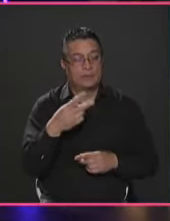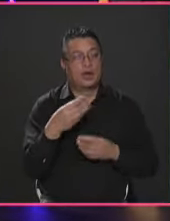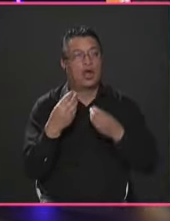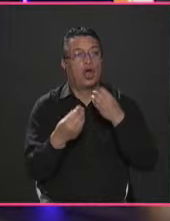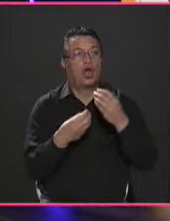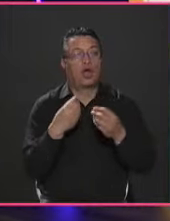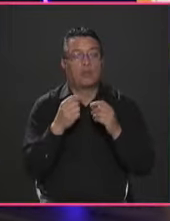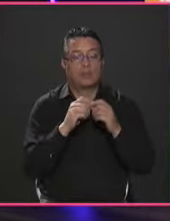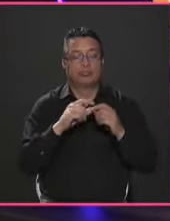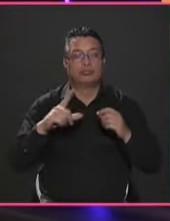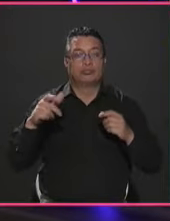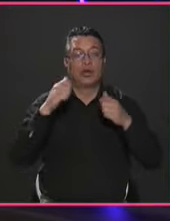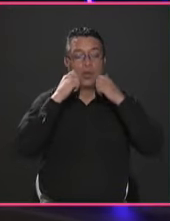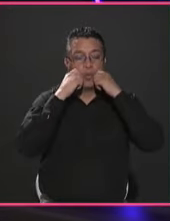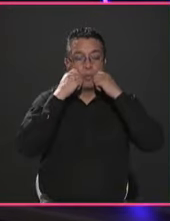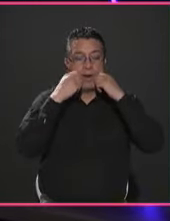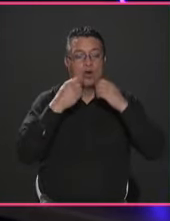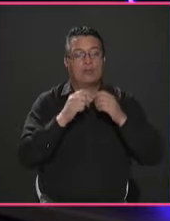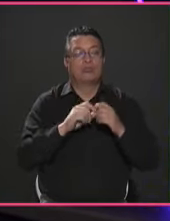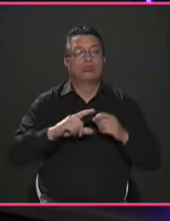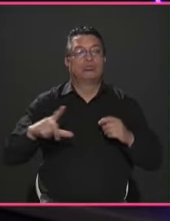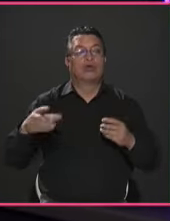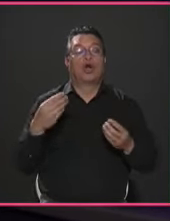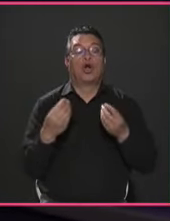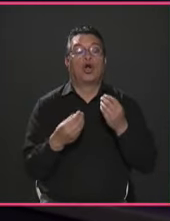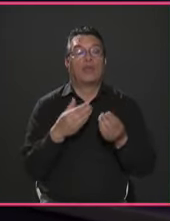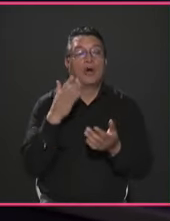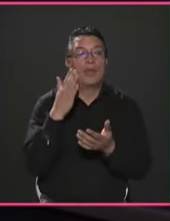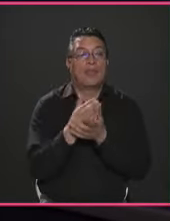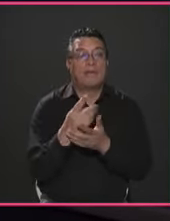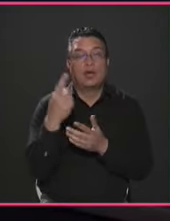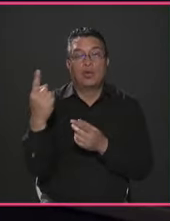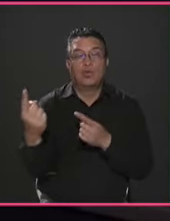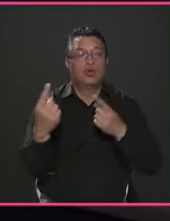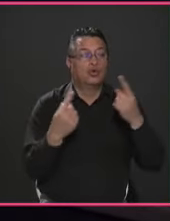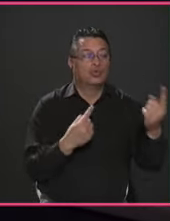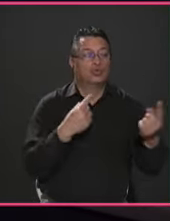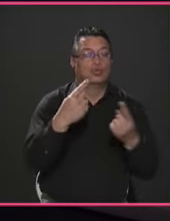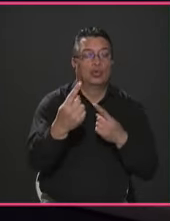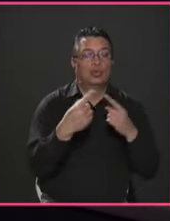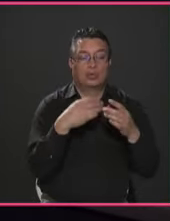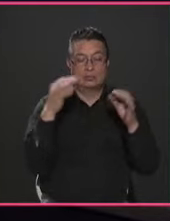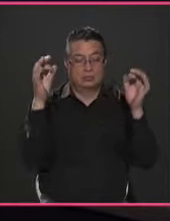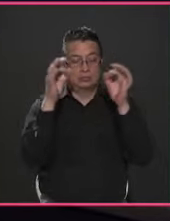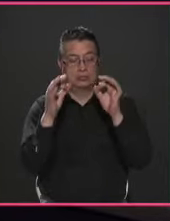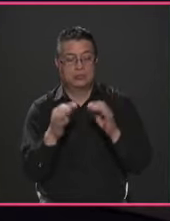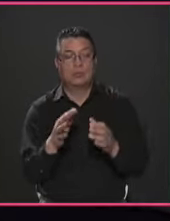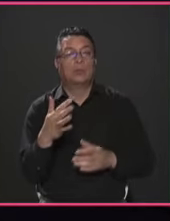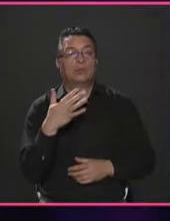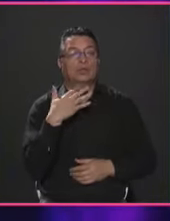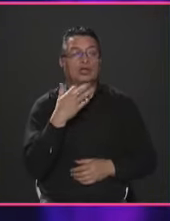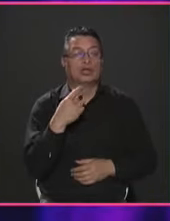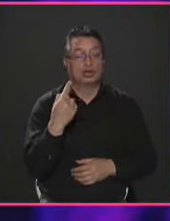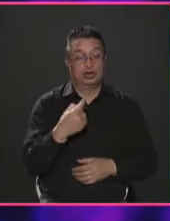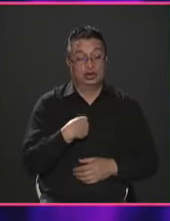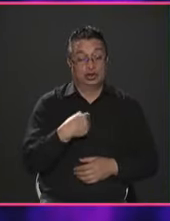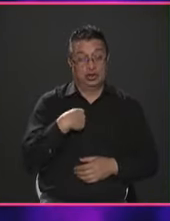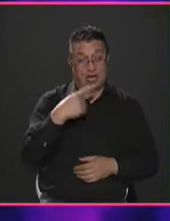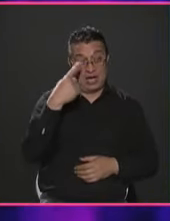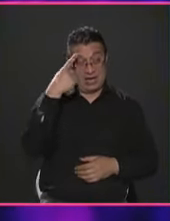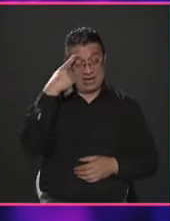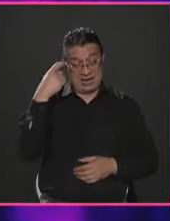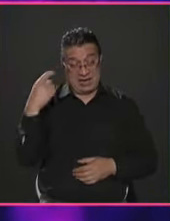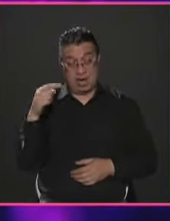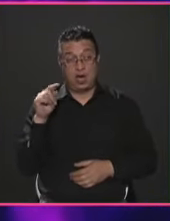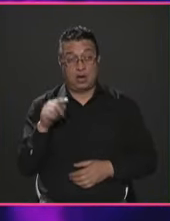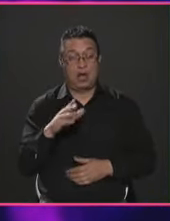Cómo florece el cuerpo humano cómo nos lo que debemos unos a los otros y para explicar por qué creo que